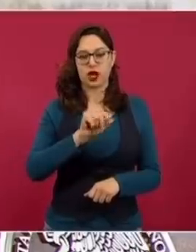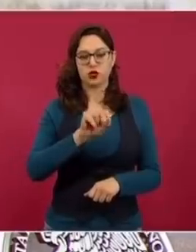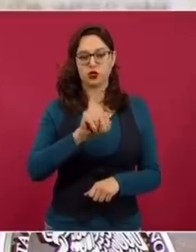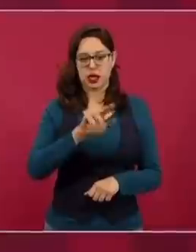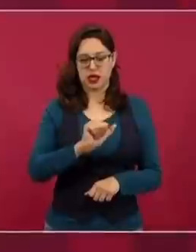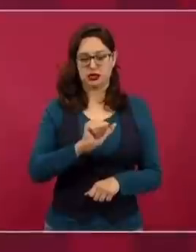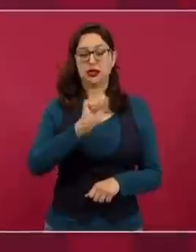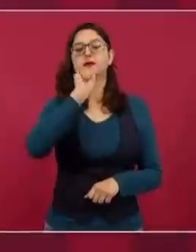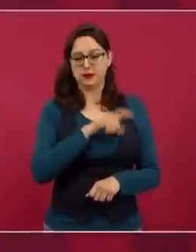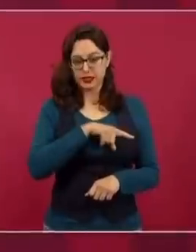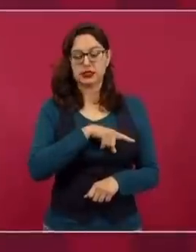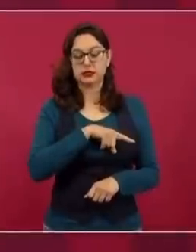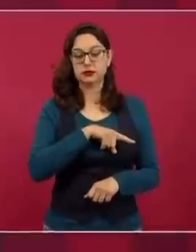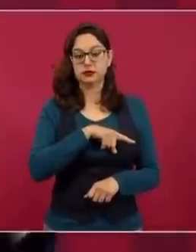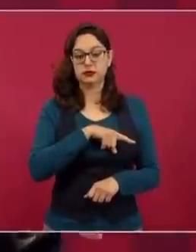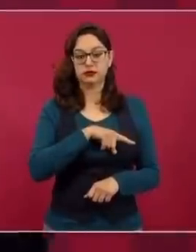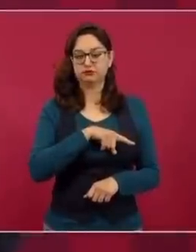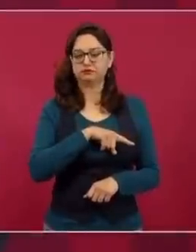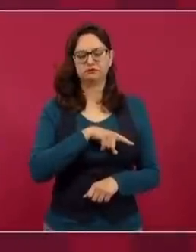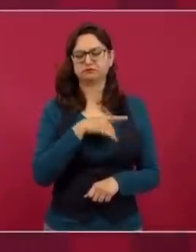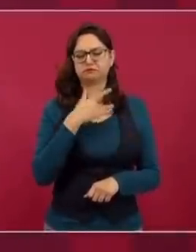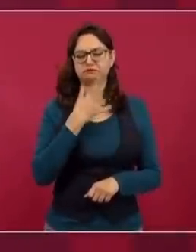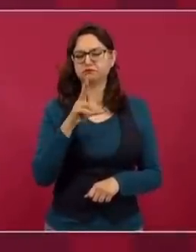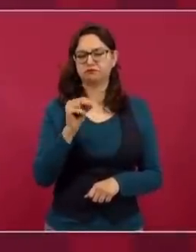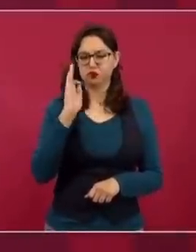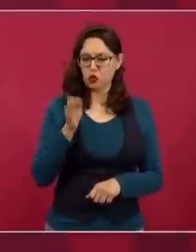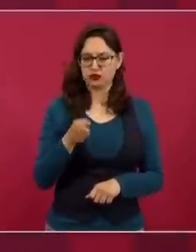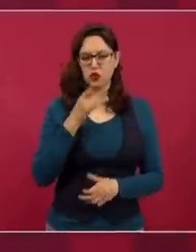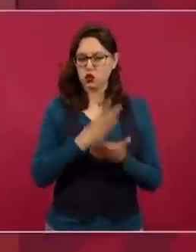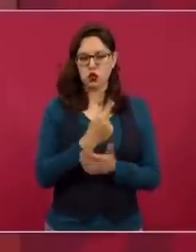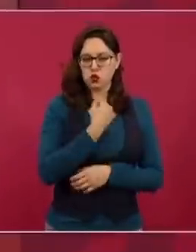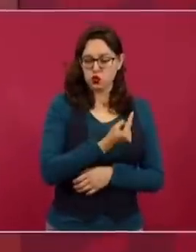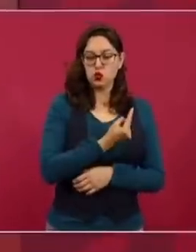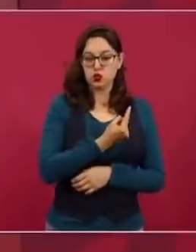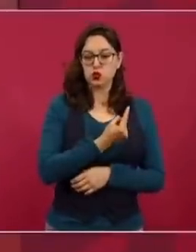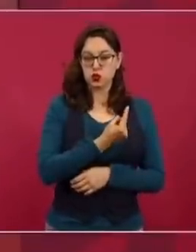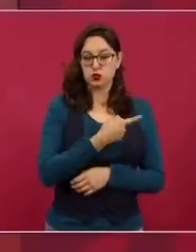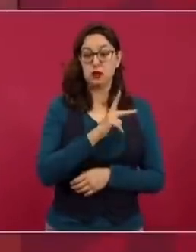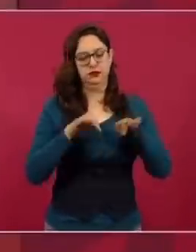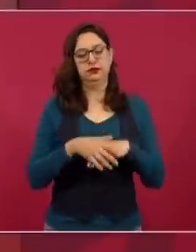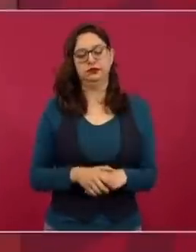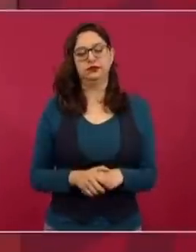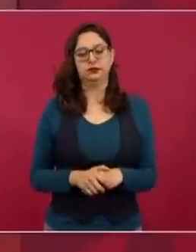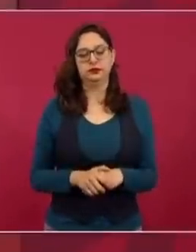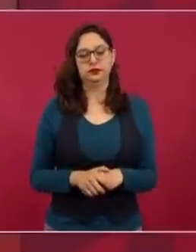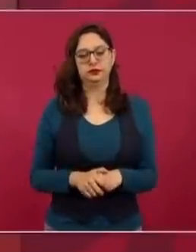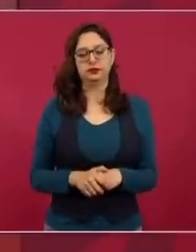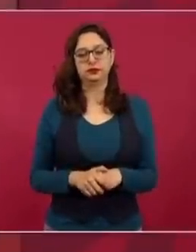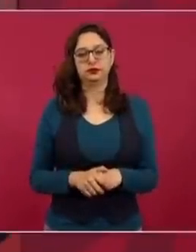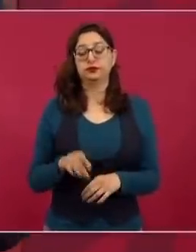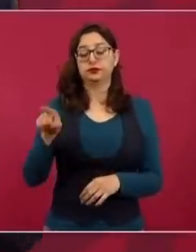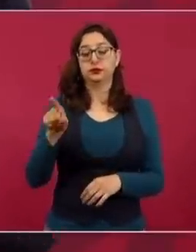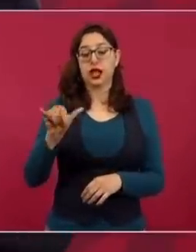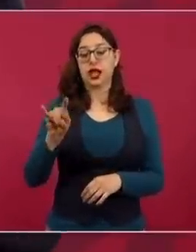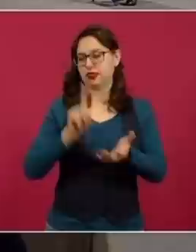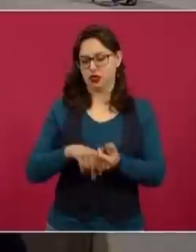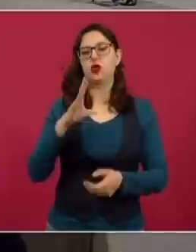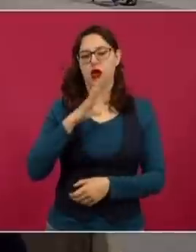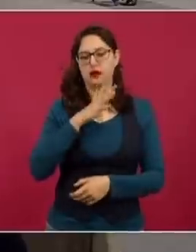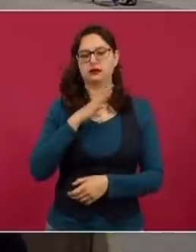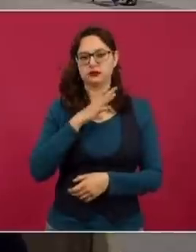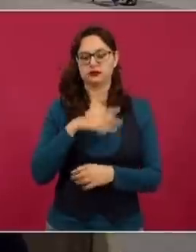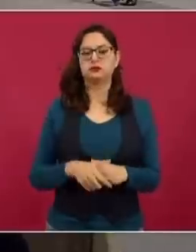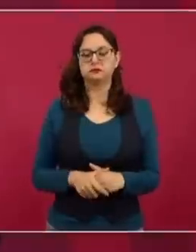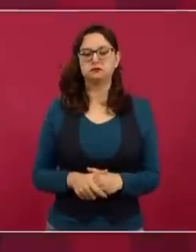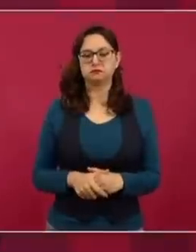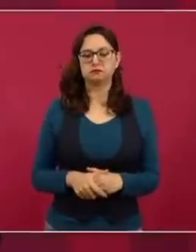Azucena también le ofrecieron, pero no aceptó o no la dejaron y siguió ahí en, pero sí le ofrecieron. Ahí en latinos están los del Reforma y yo